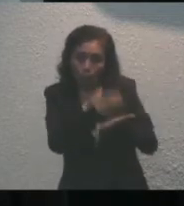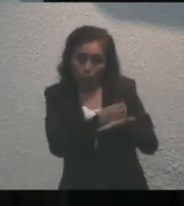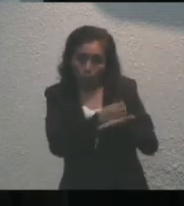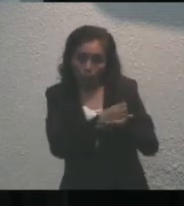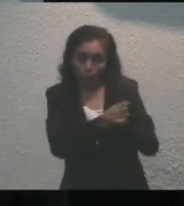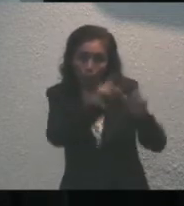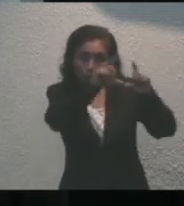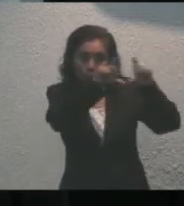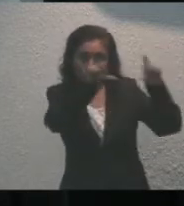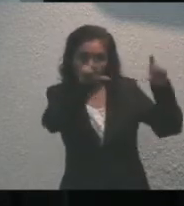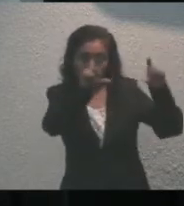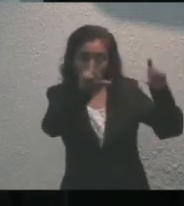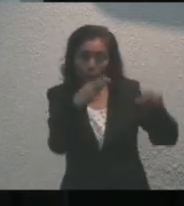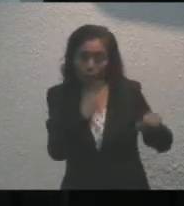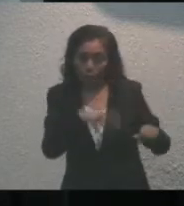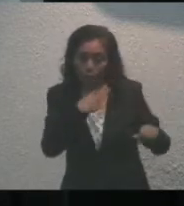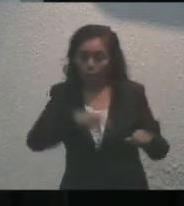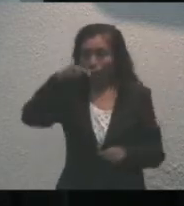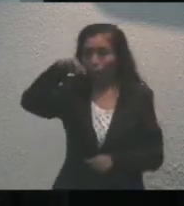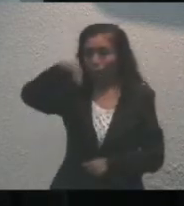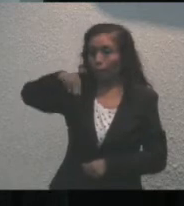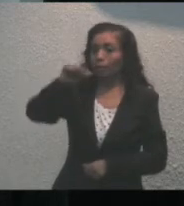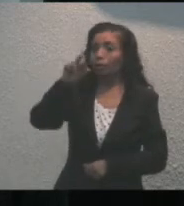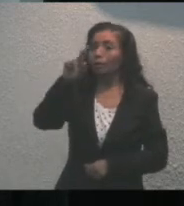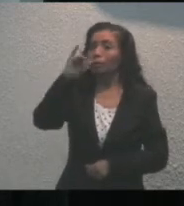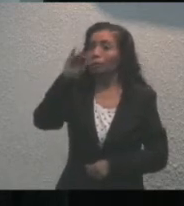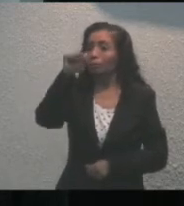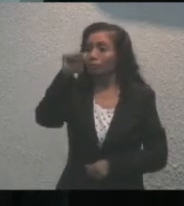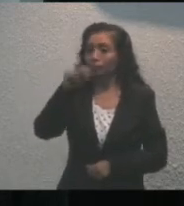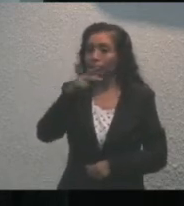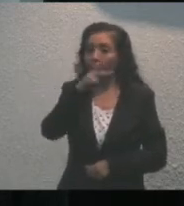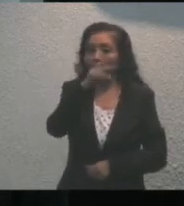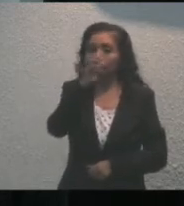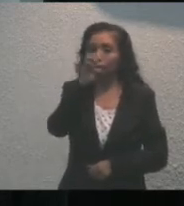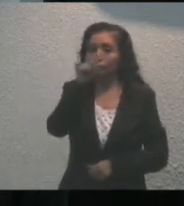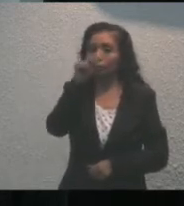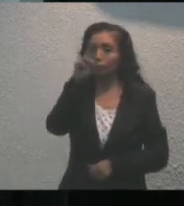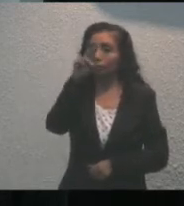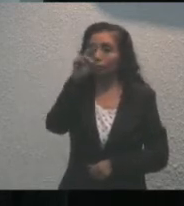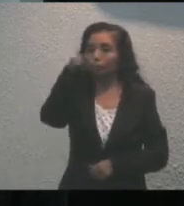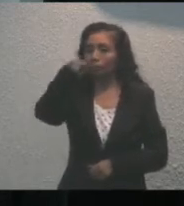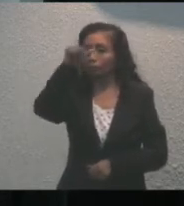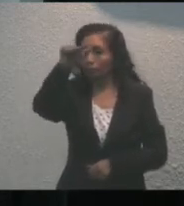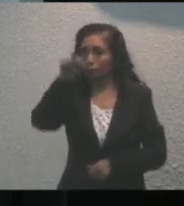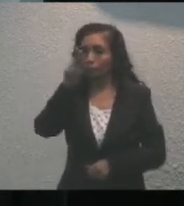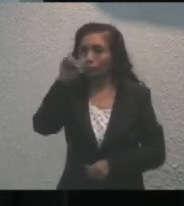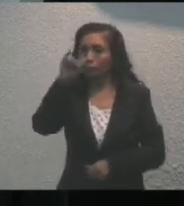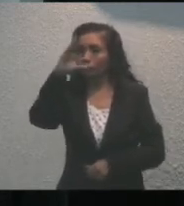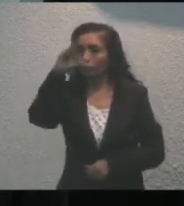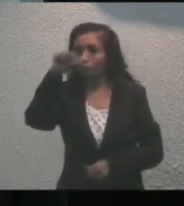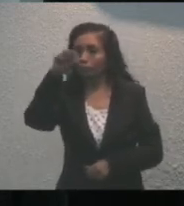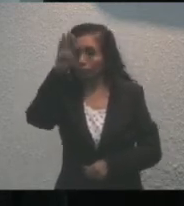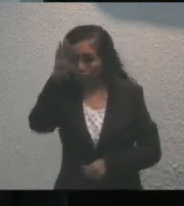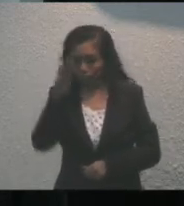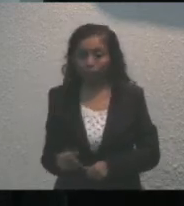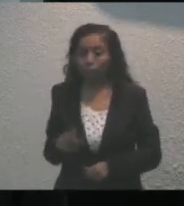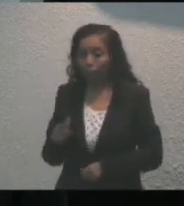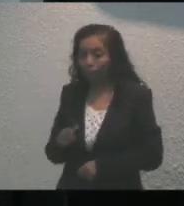Roo, el nombre de María Petrona Huicap. La honorable 16ª Legislatura Constitucional del